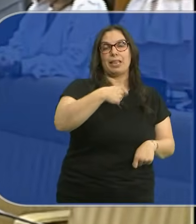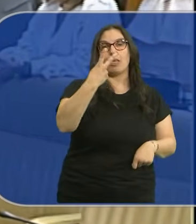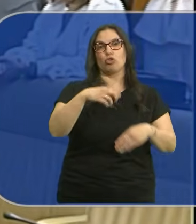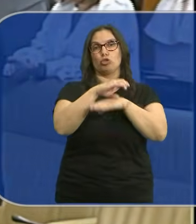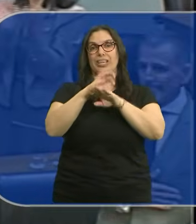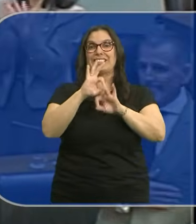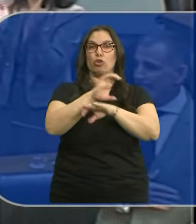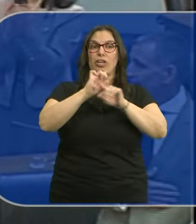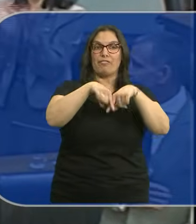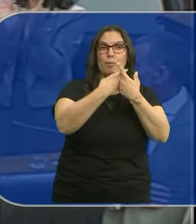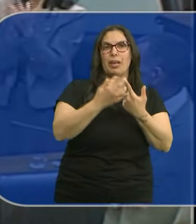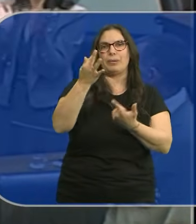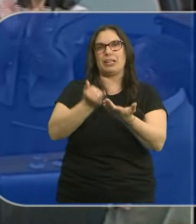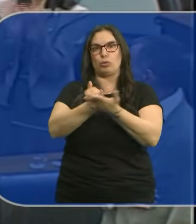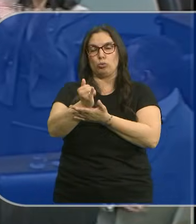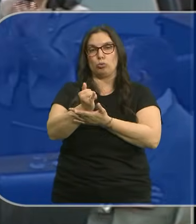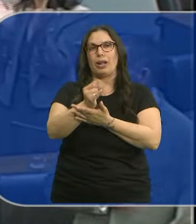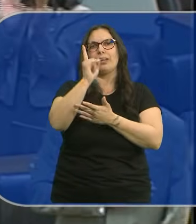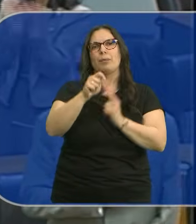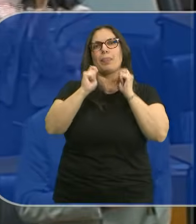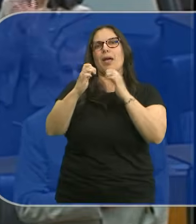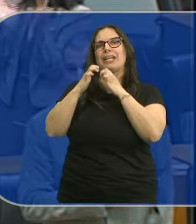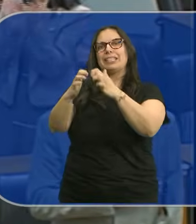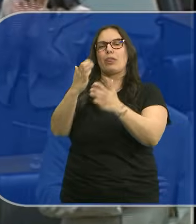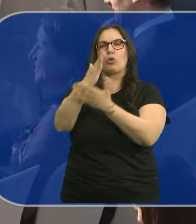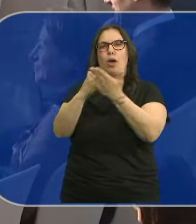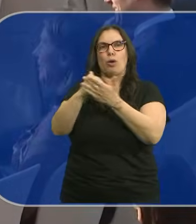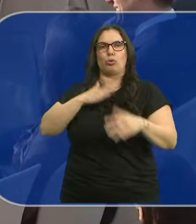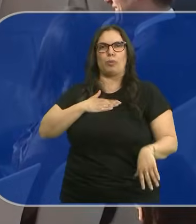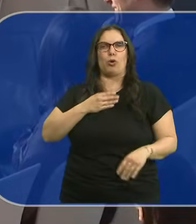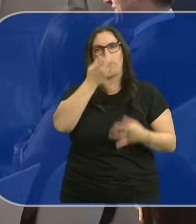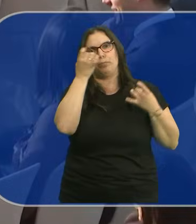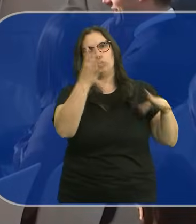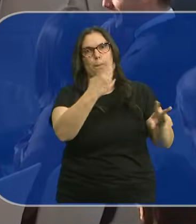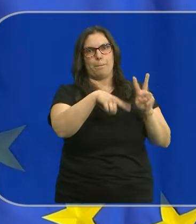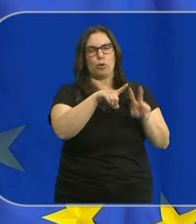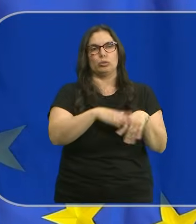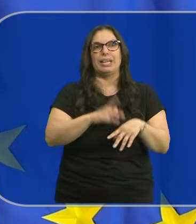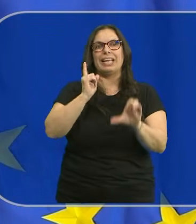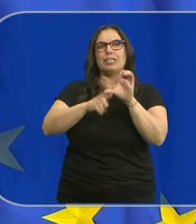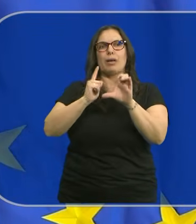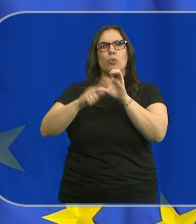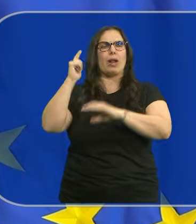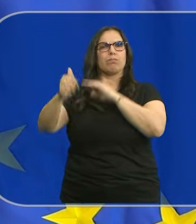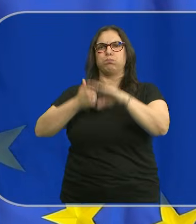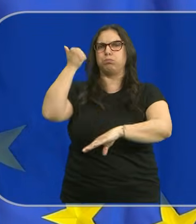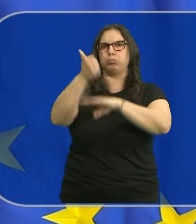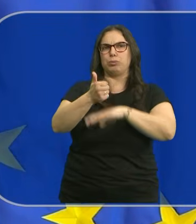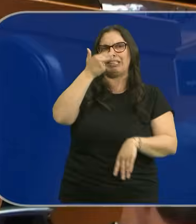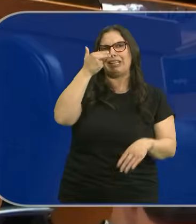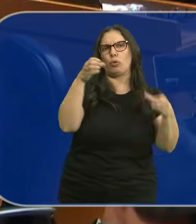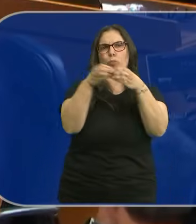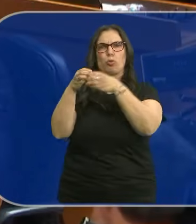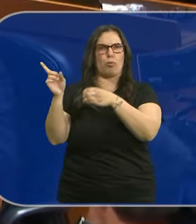consejerías, la de Familia y Agricultura, y se le asignó también el senador autonómico. Extremadura está por encima de los intereses de cada